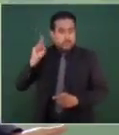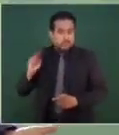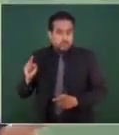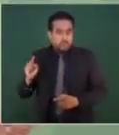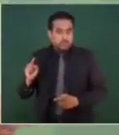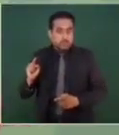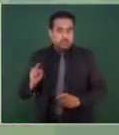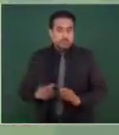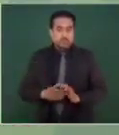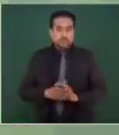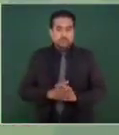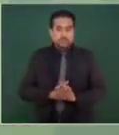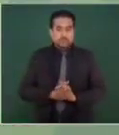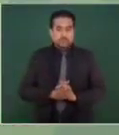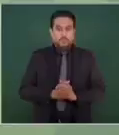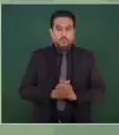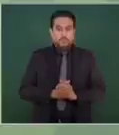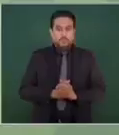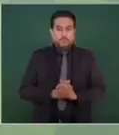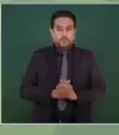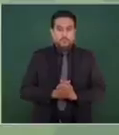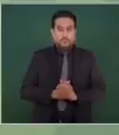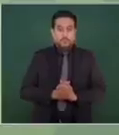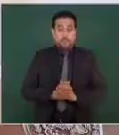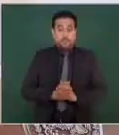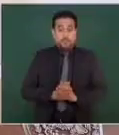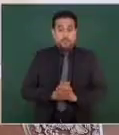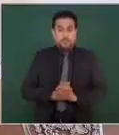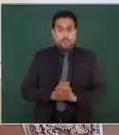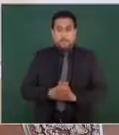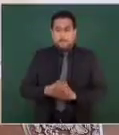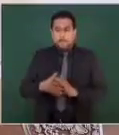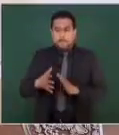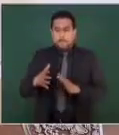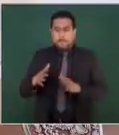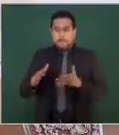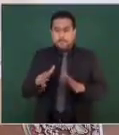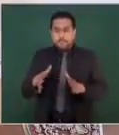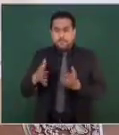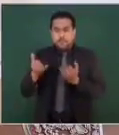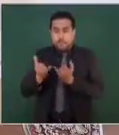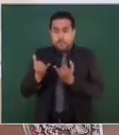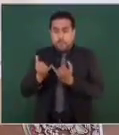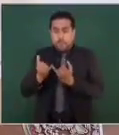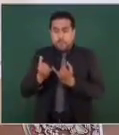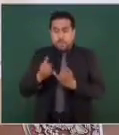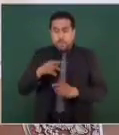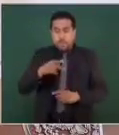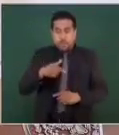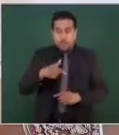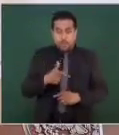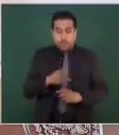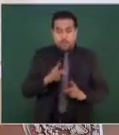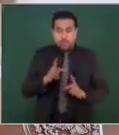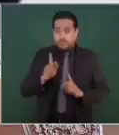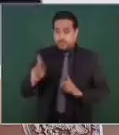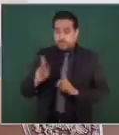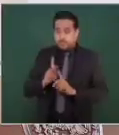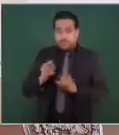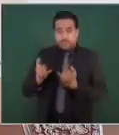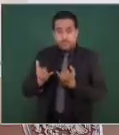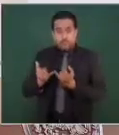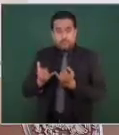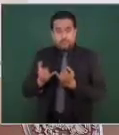es una situación parecida, también de desbordamiento, de violencia, y